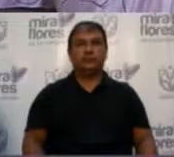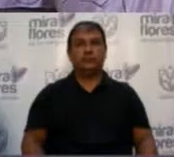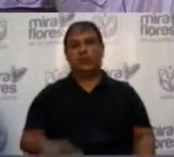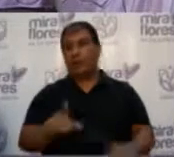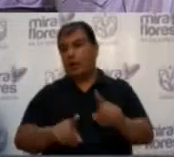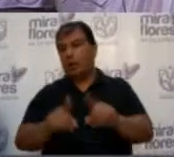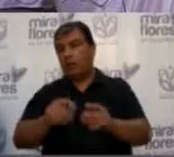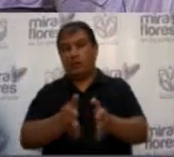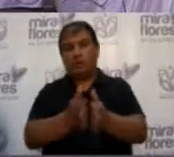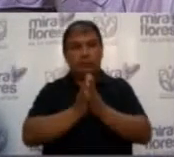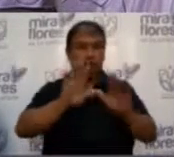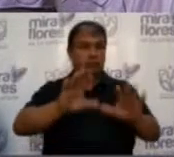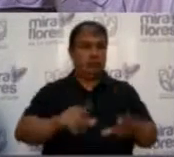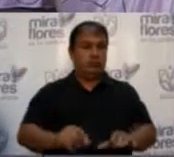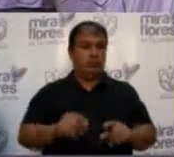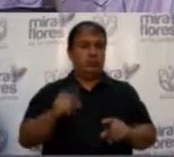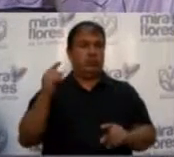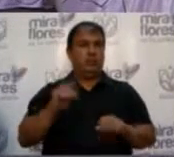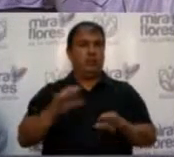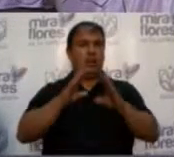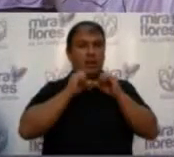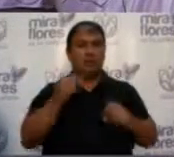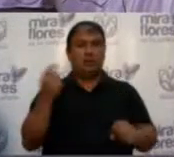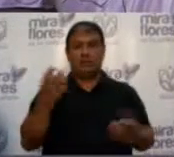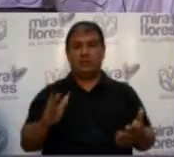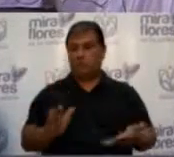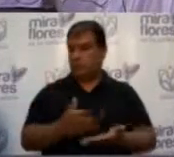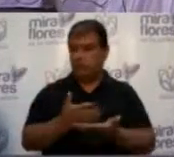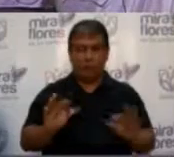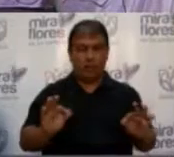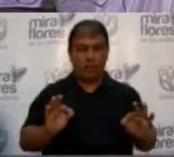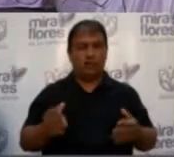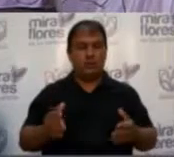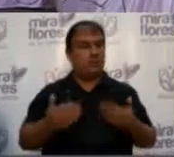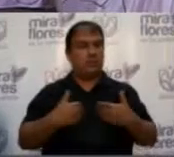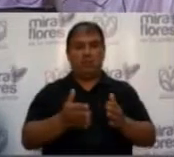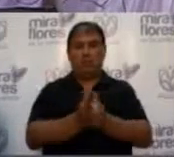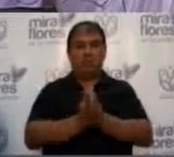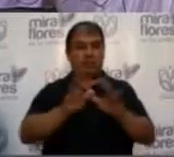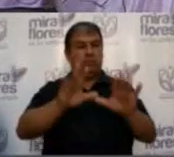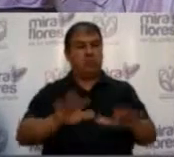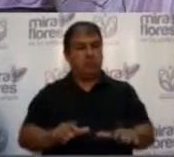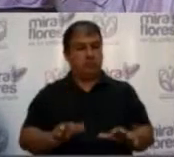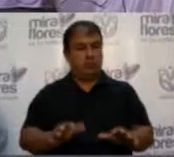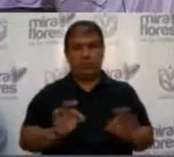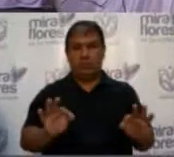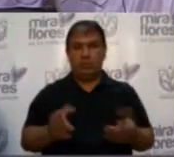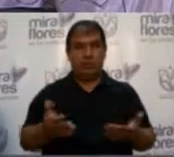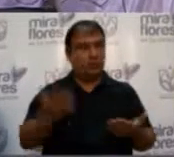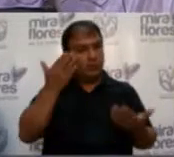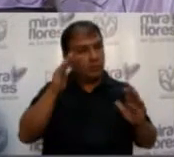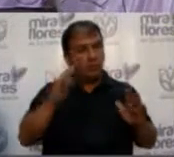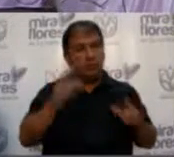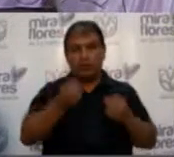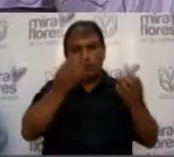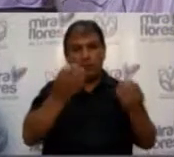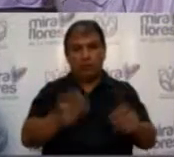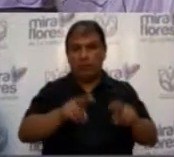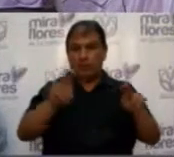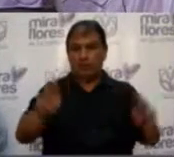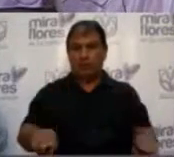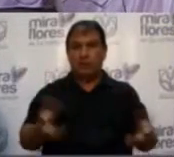¿Algún pedido por escrito en Secretaría General? No, señor alcalde. No teniendo pedidos por escrito, no sé si hay algún informe en